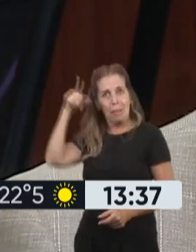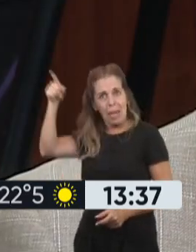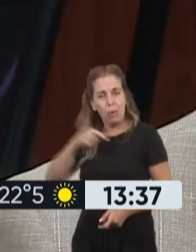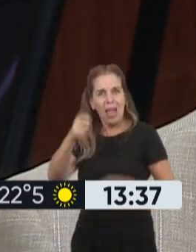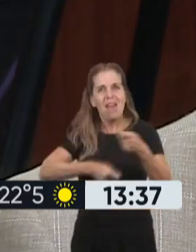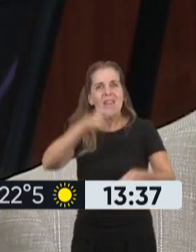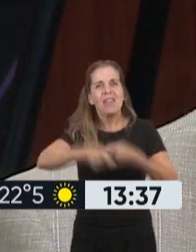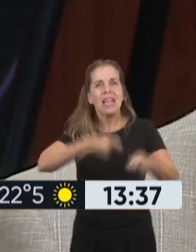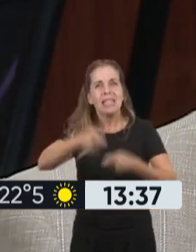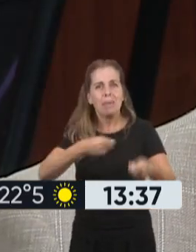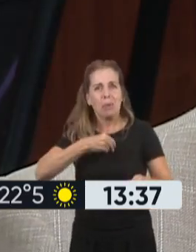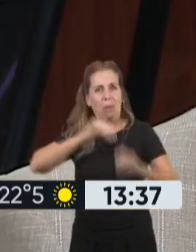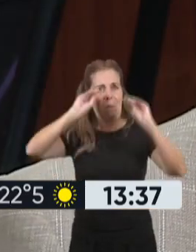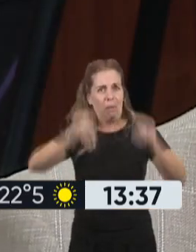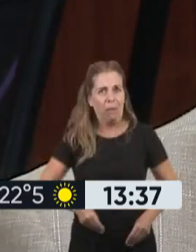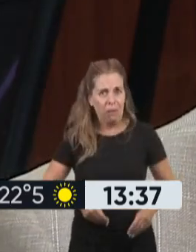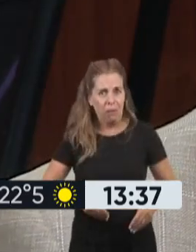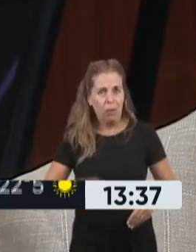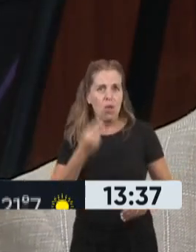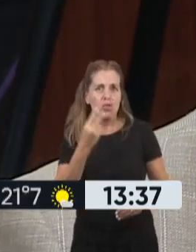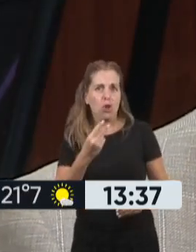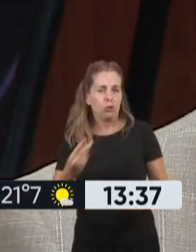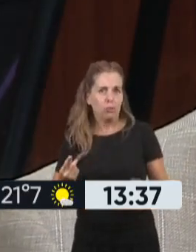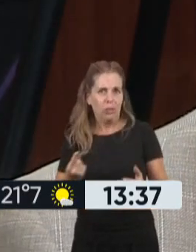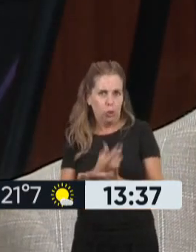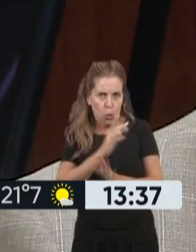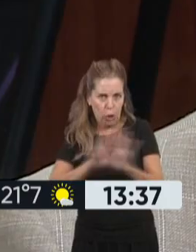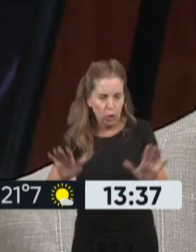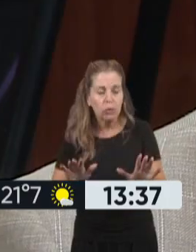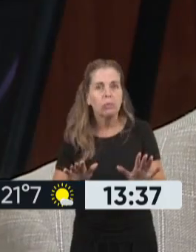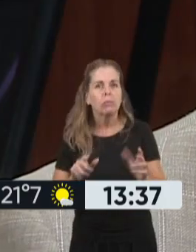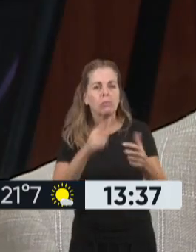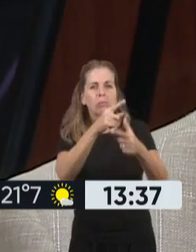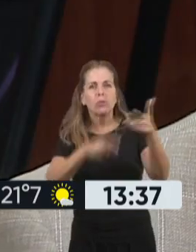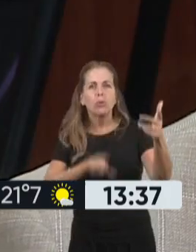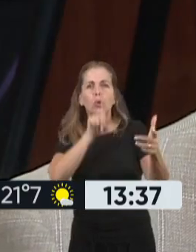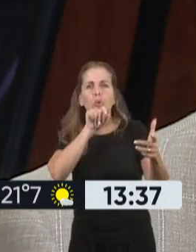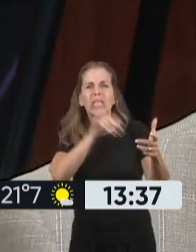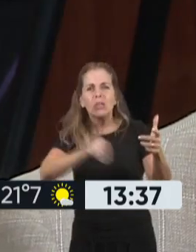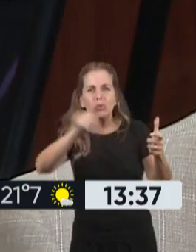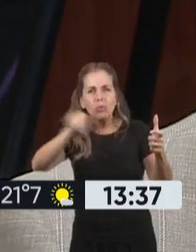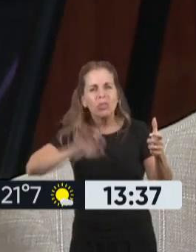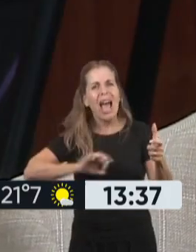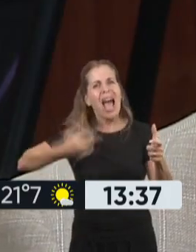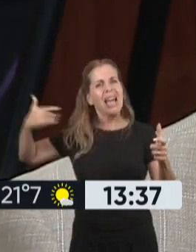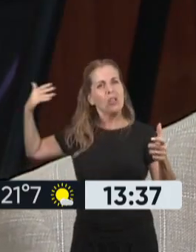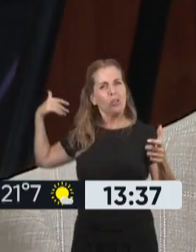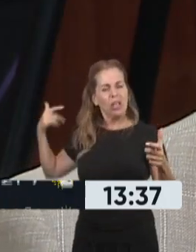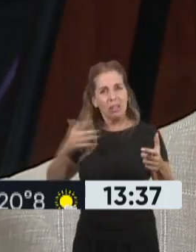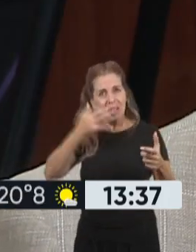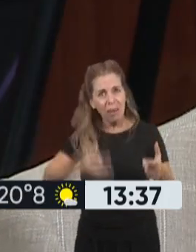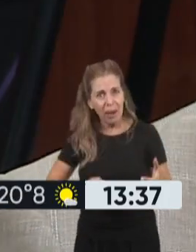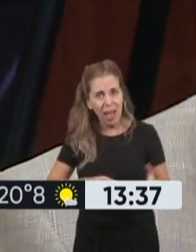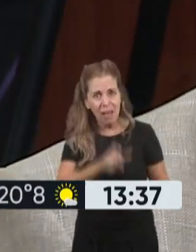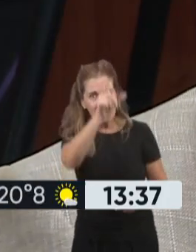Bueno, dice dos insultos que no voy a pronunciar en esta conferencia de prensa. Te quería preguntar sobre estos tweets, te quería preguntar si es cierto lo que dice Fran Fijap,